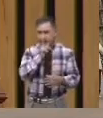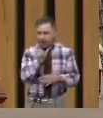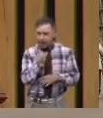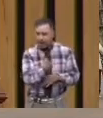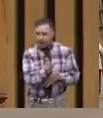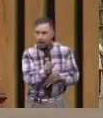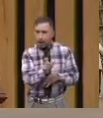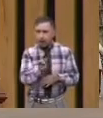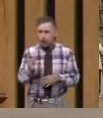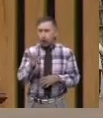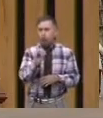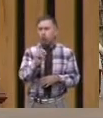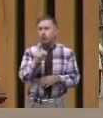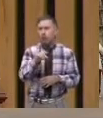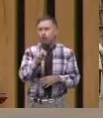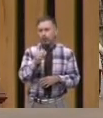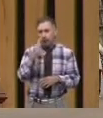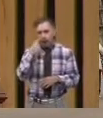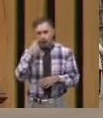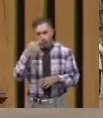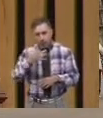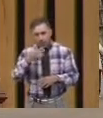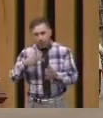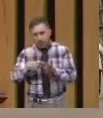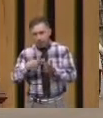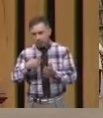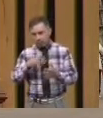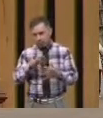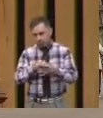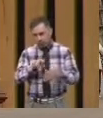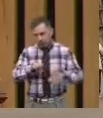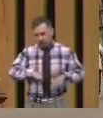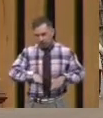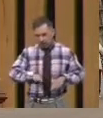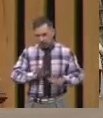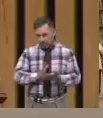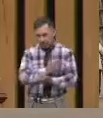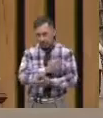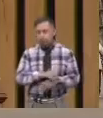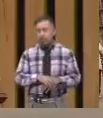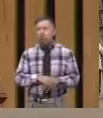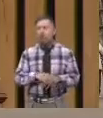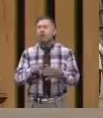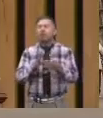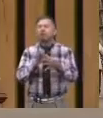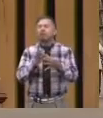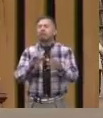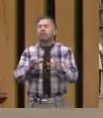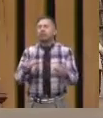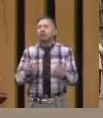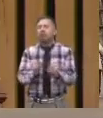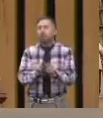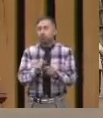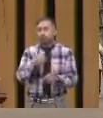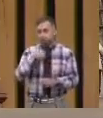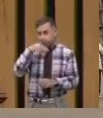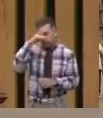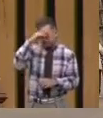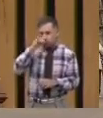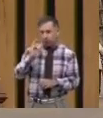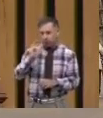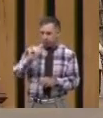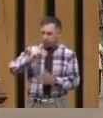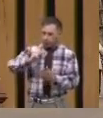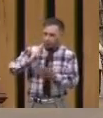esa aseveración para este caso. En suma, me parece que sí es necesario una sanción